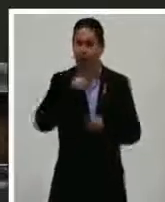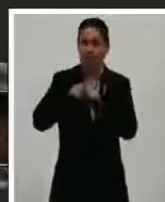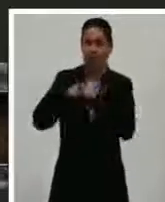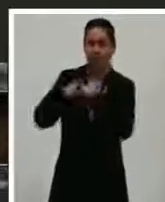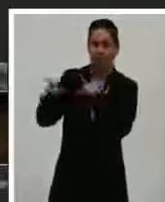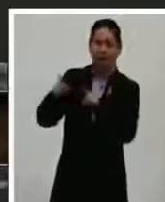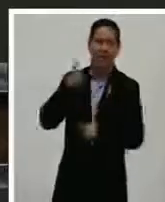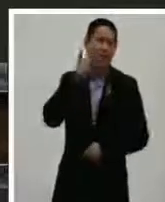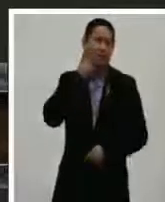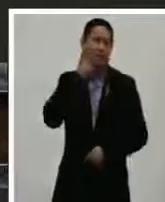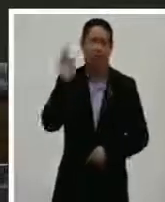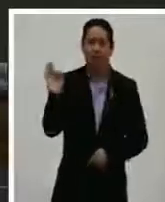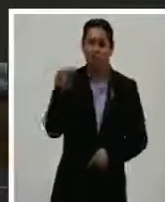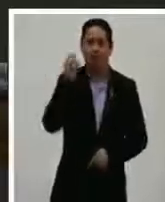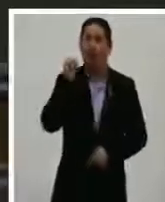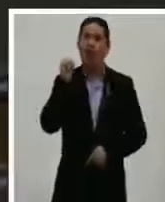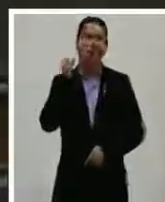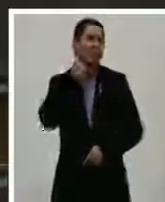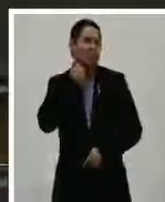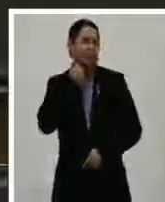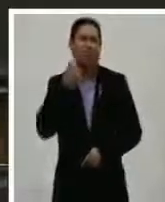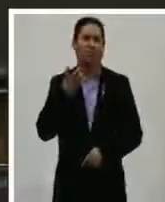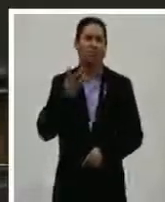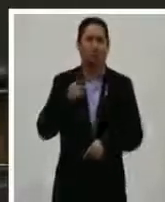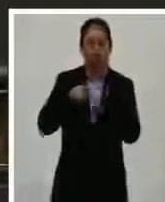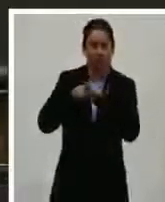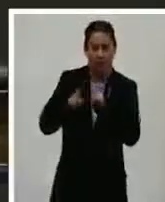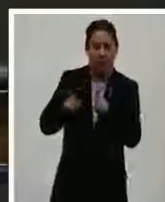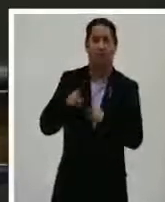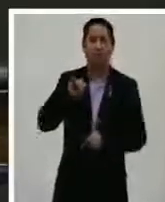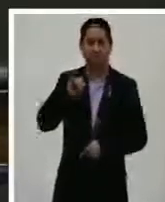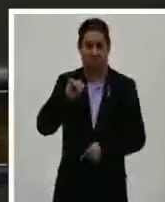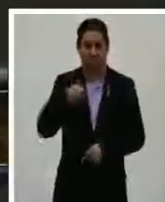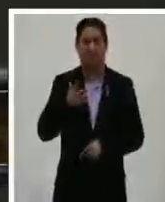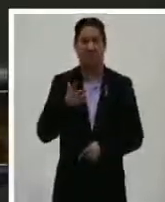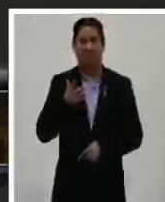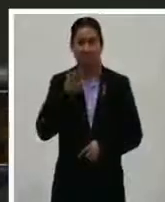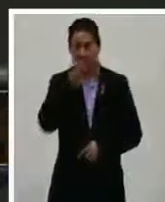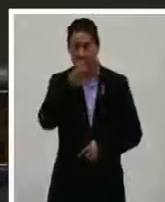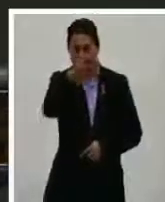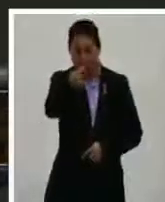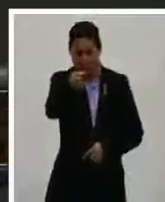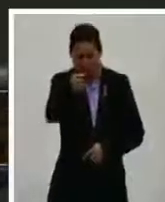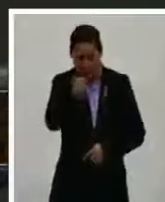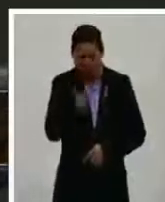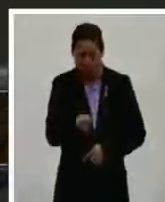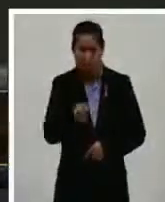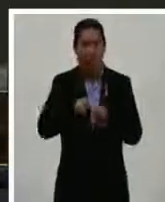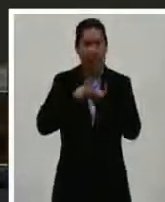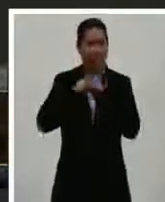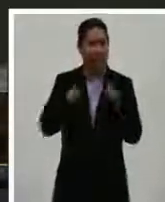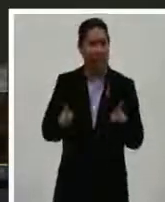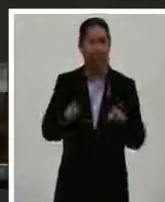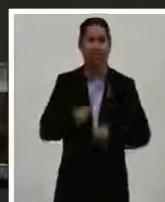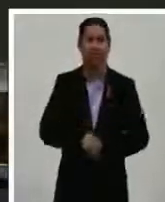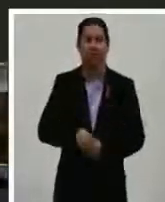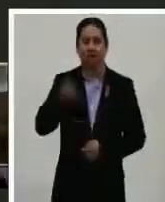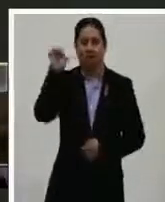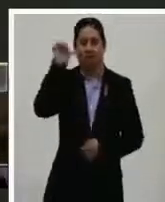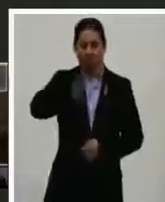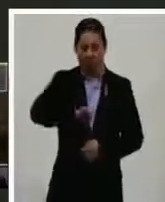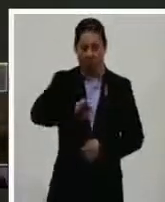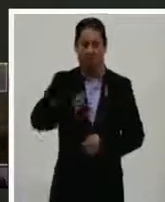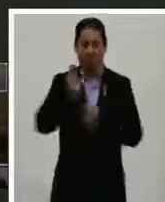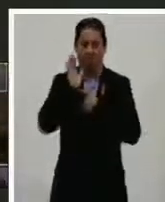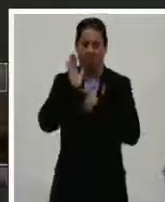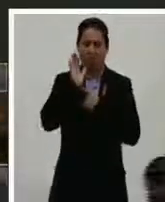bolsa el diputado federal o el senador y definitivamente el procedimiento para ejecutarlo es muy distinto el día de hoy el